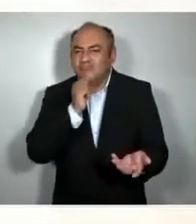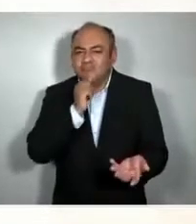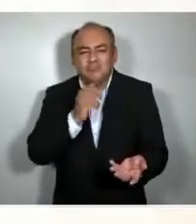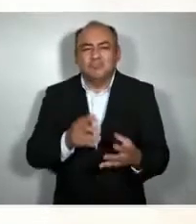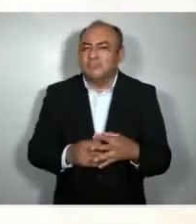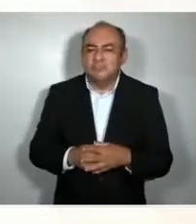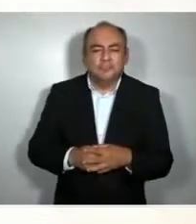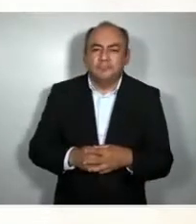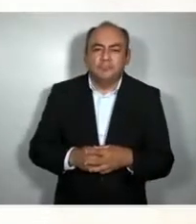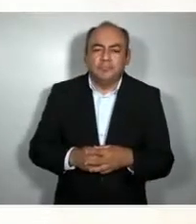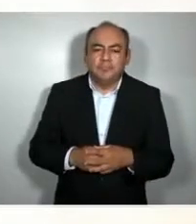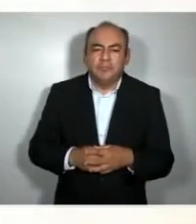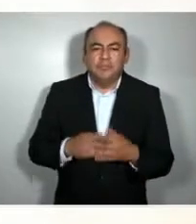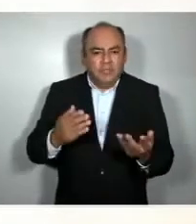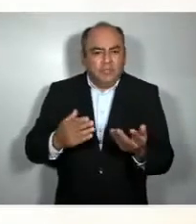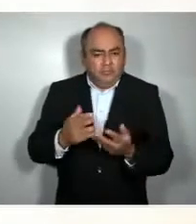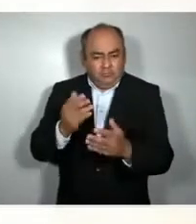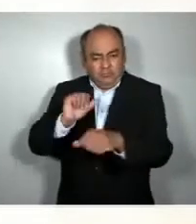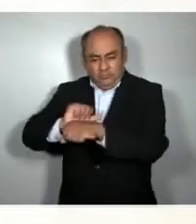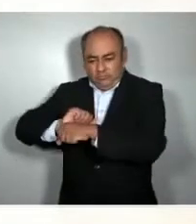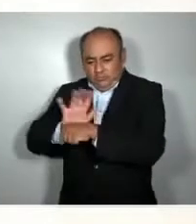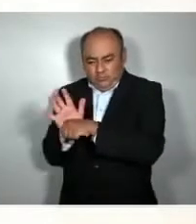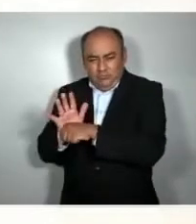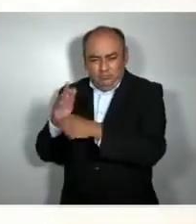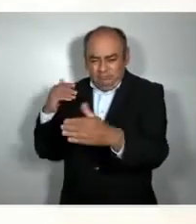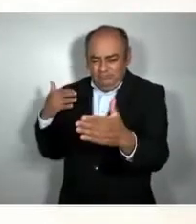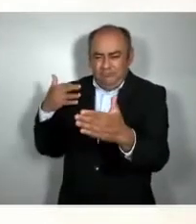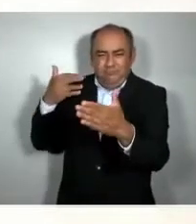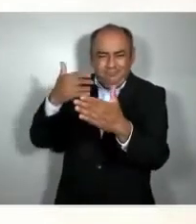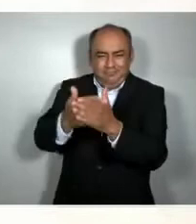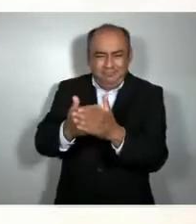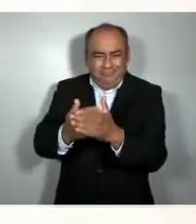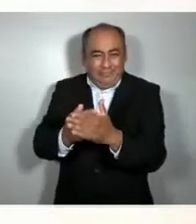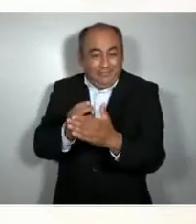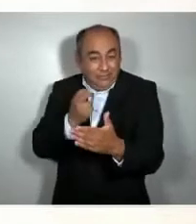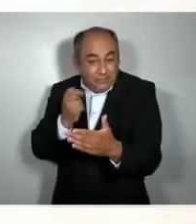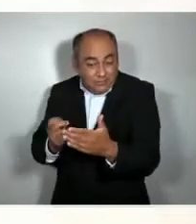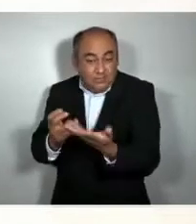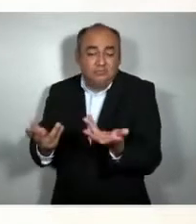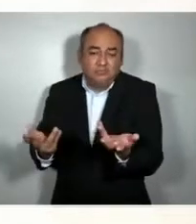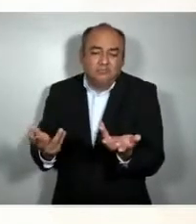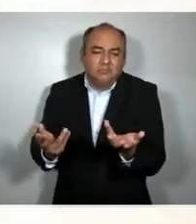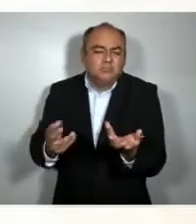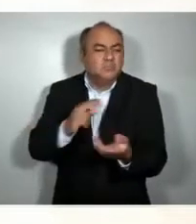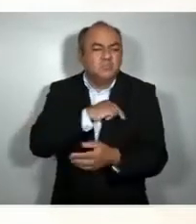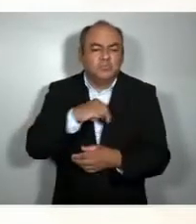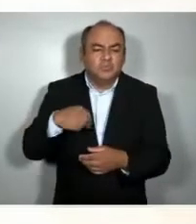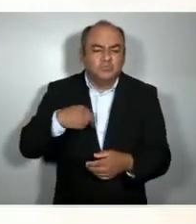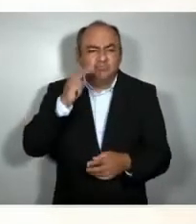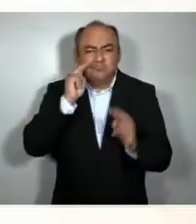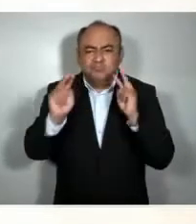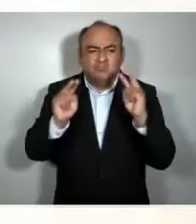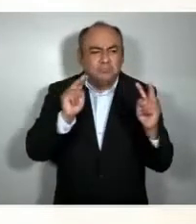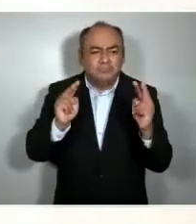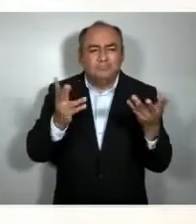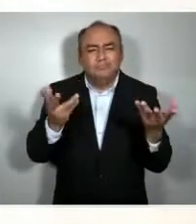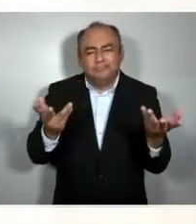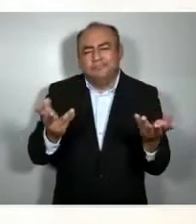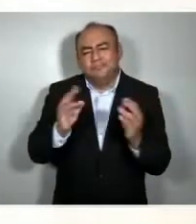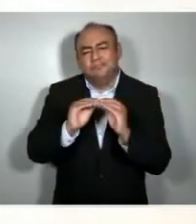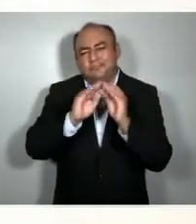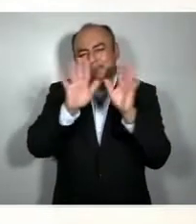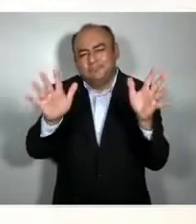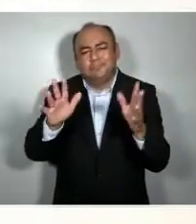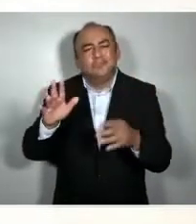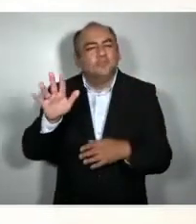La crisis sanitaria por COVID-19 confirmó, entre otras muchas cosas, la vulnerabilidad a la